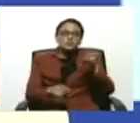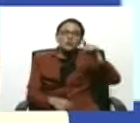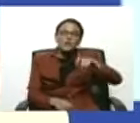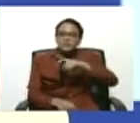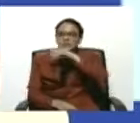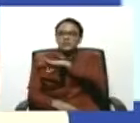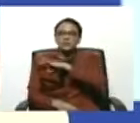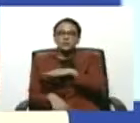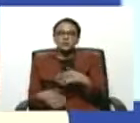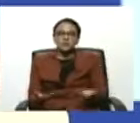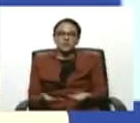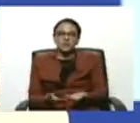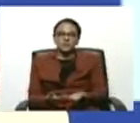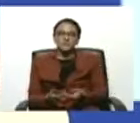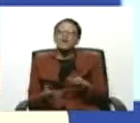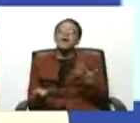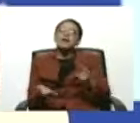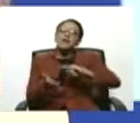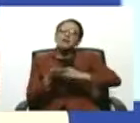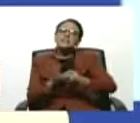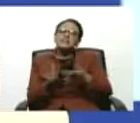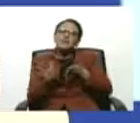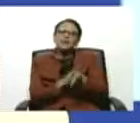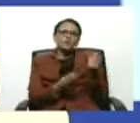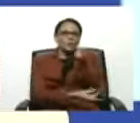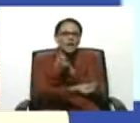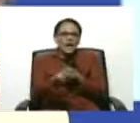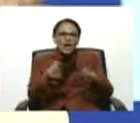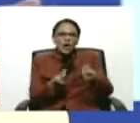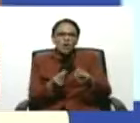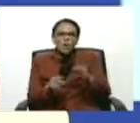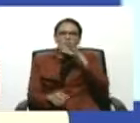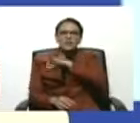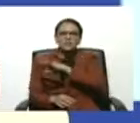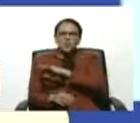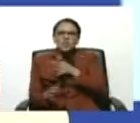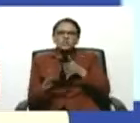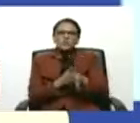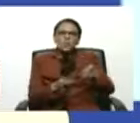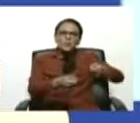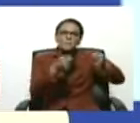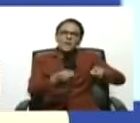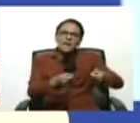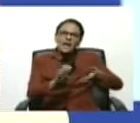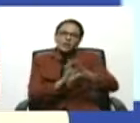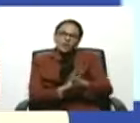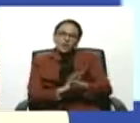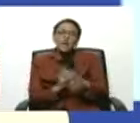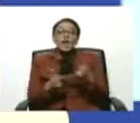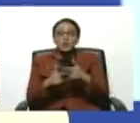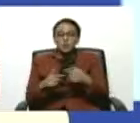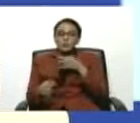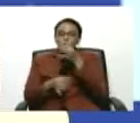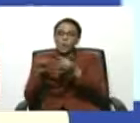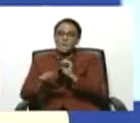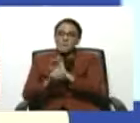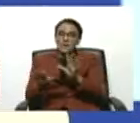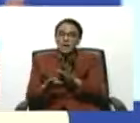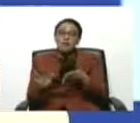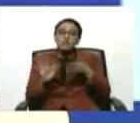pregunta qué es la economía socialista de Mercado y yo diría que la seguridad Social